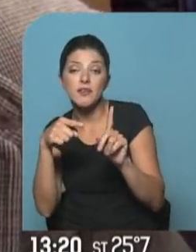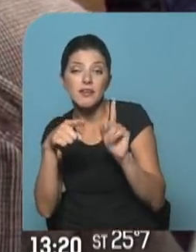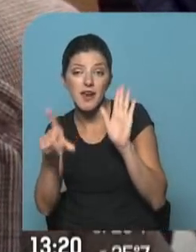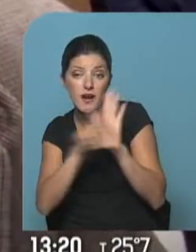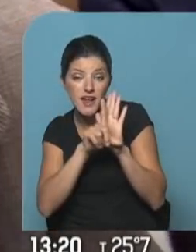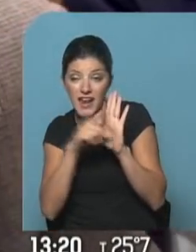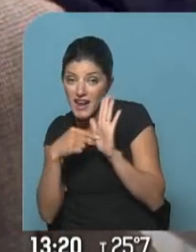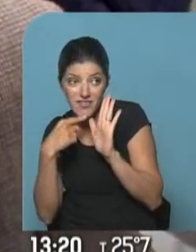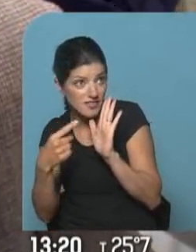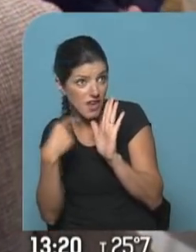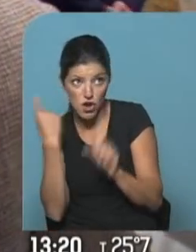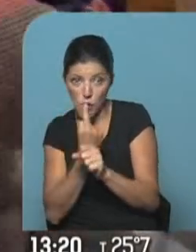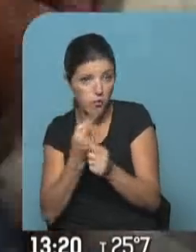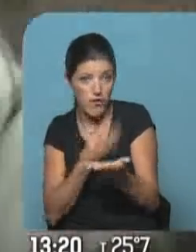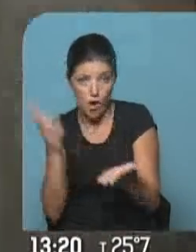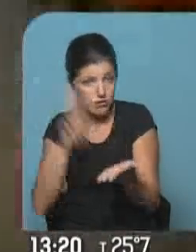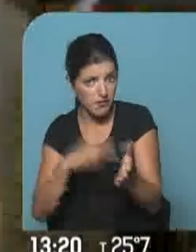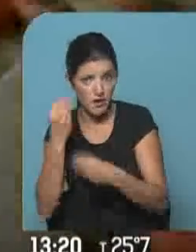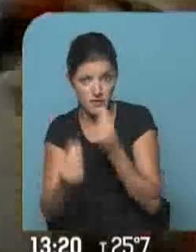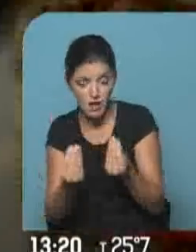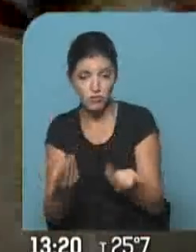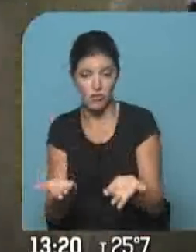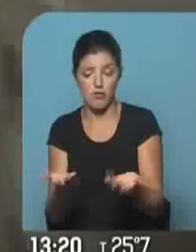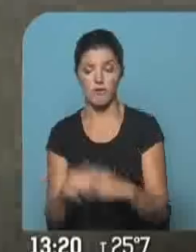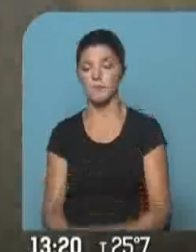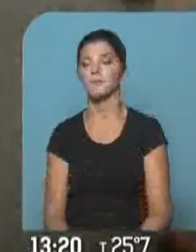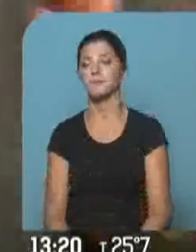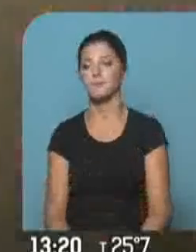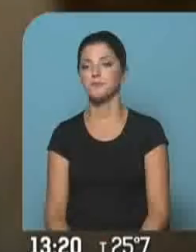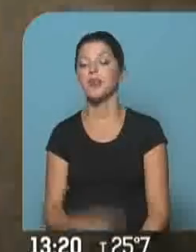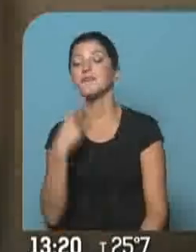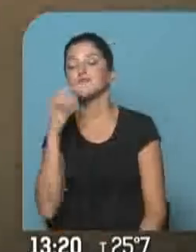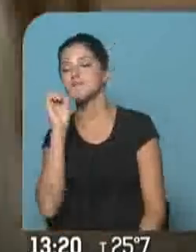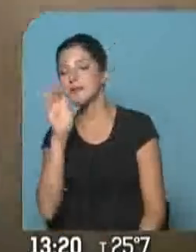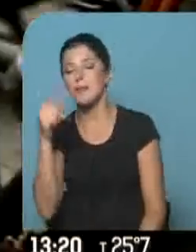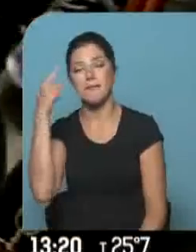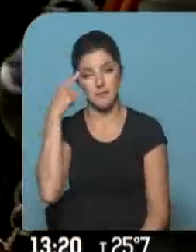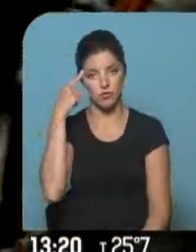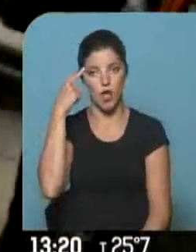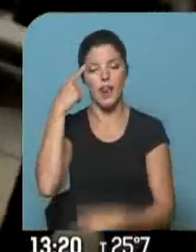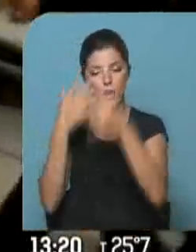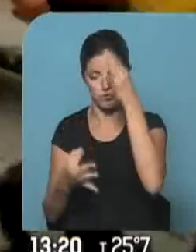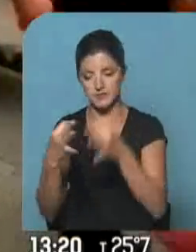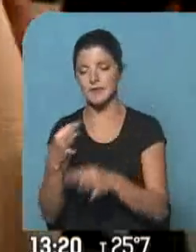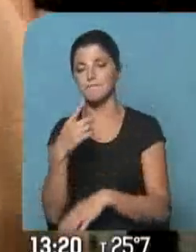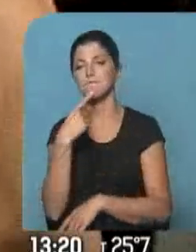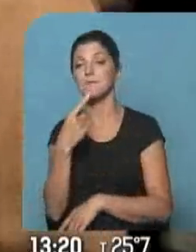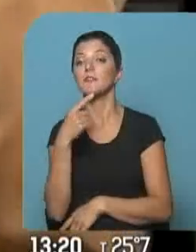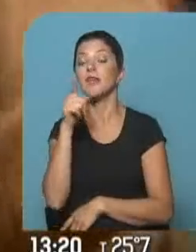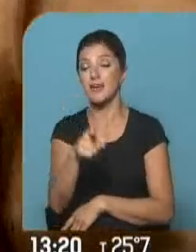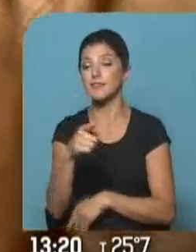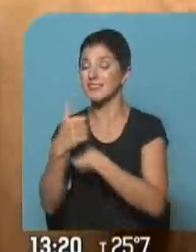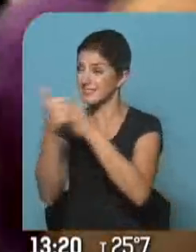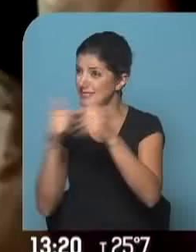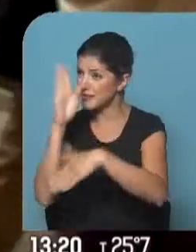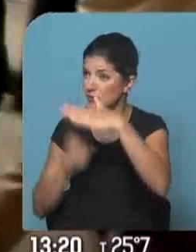postular, ya postuló mucho tiempo y por eso que no debía ser. Las críticas desde el punto de vista jurídico, por otro lado, objetan la decisión del tribunal